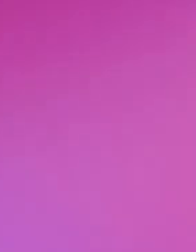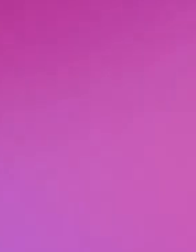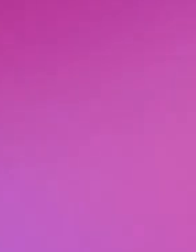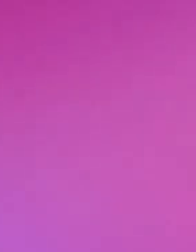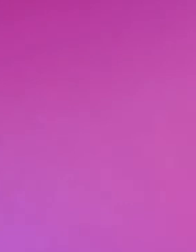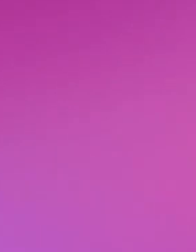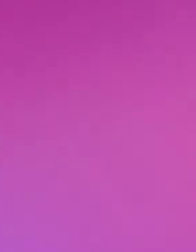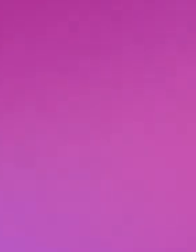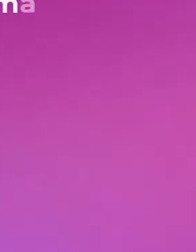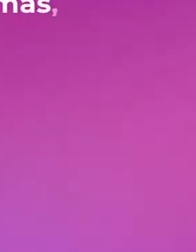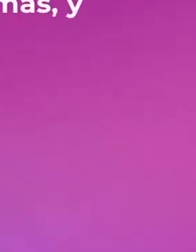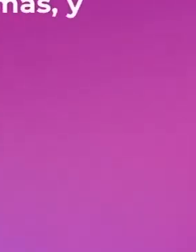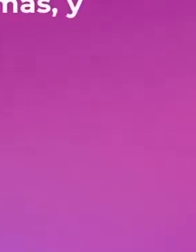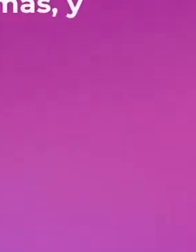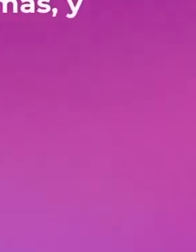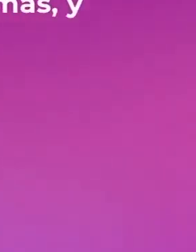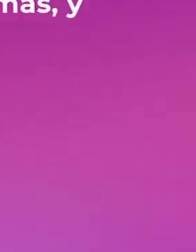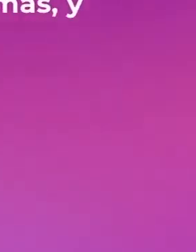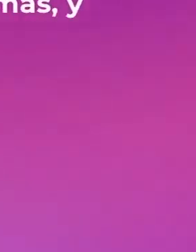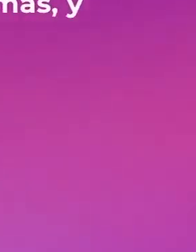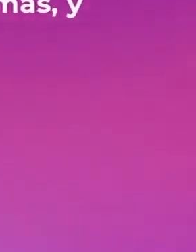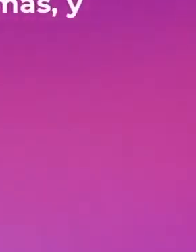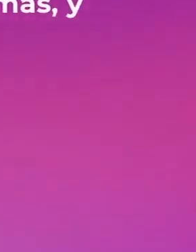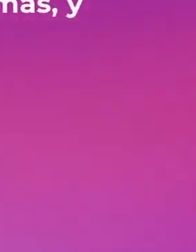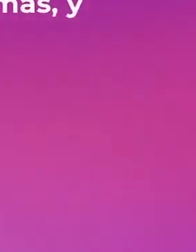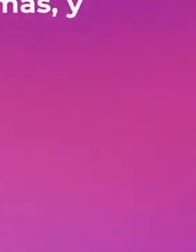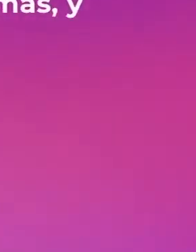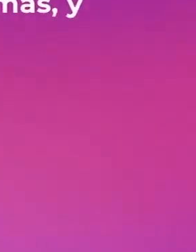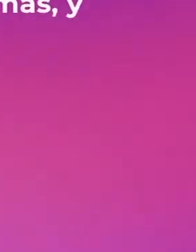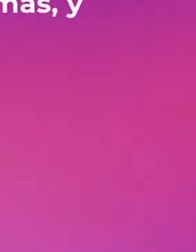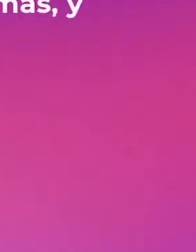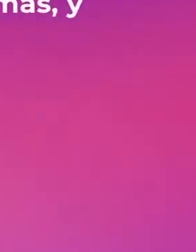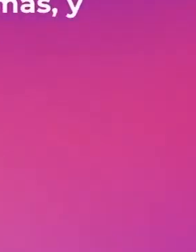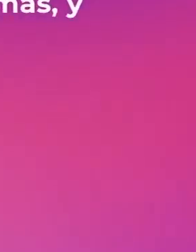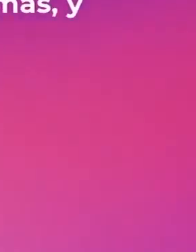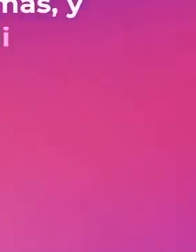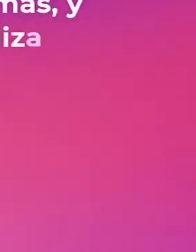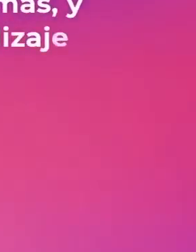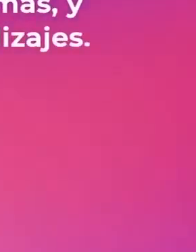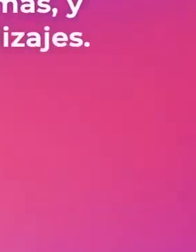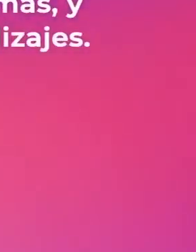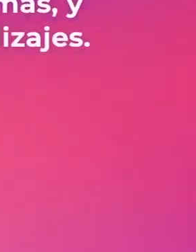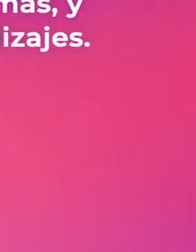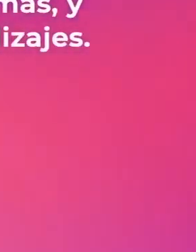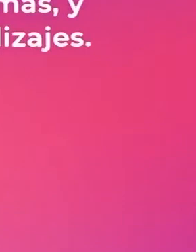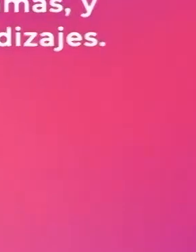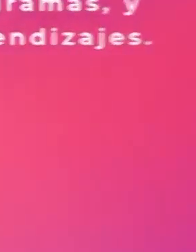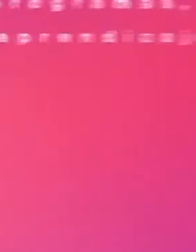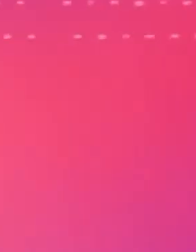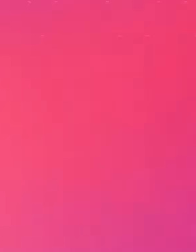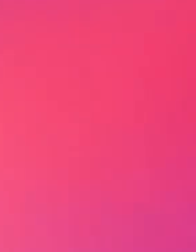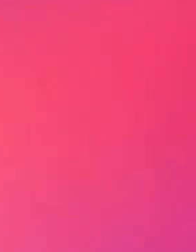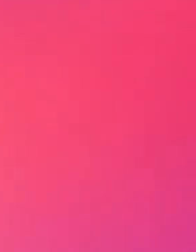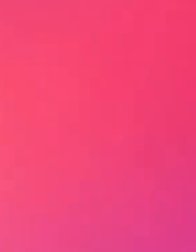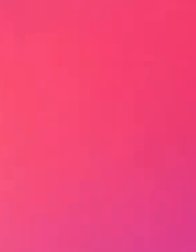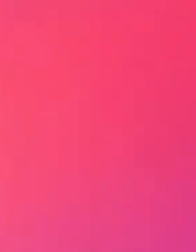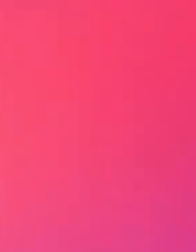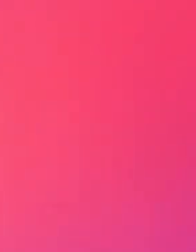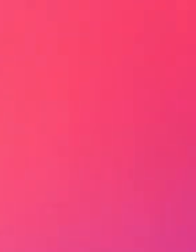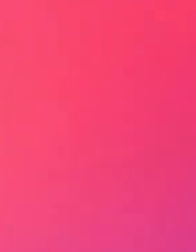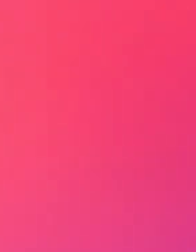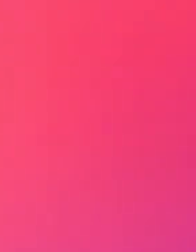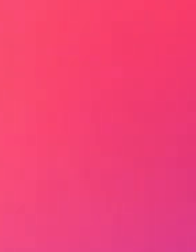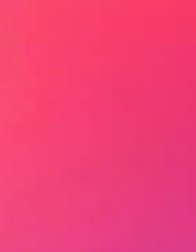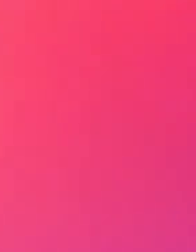aprendeencasa.cep.gov.mx, en donde podrás ver nuevamente los videos de los programas y además encontrarás actividades para fortalecer tus